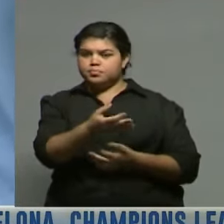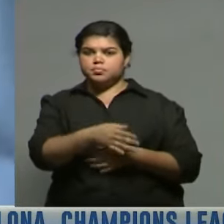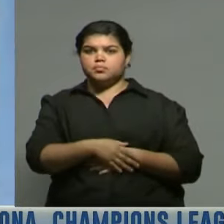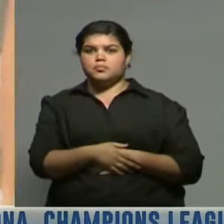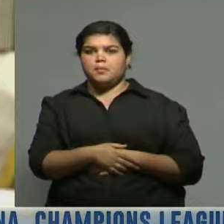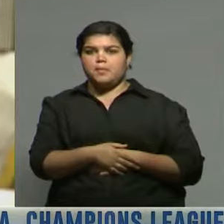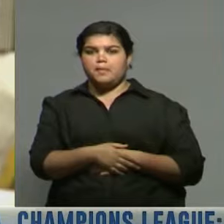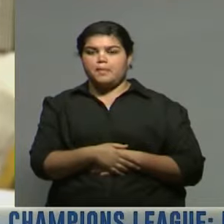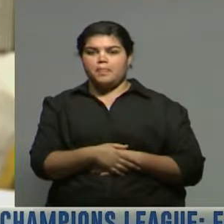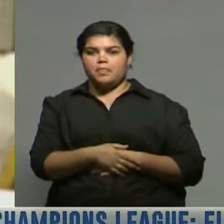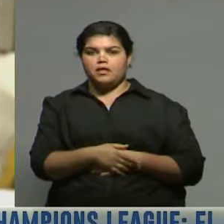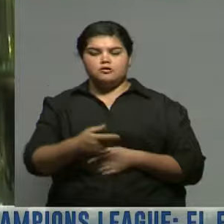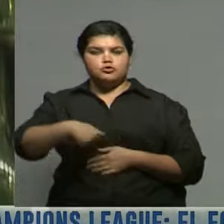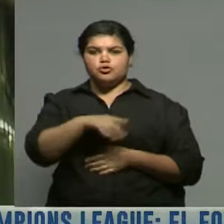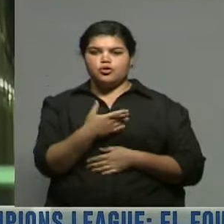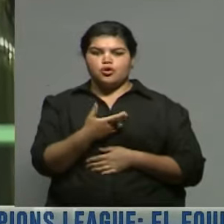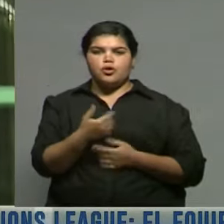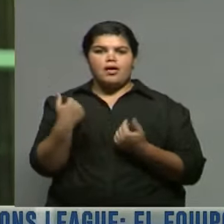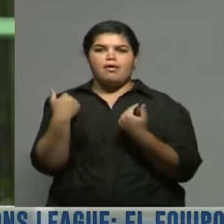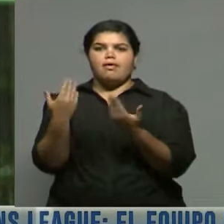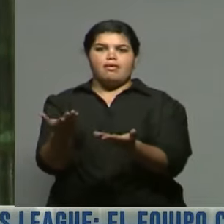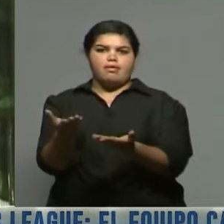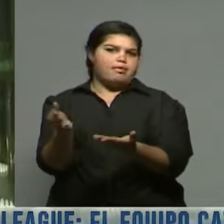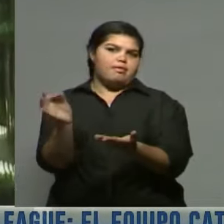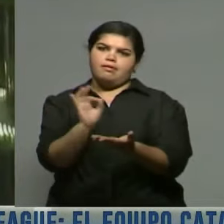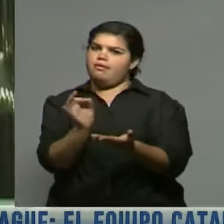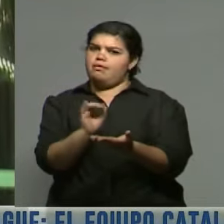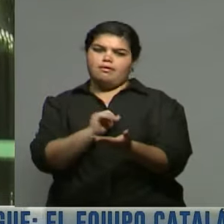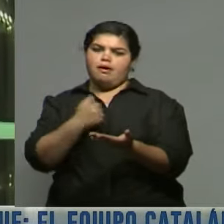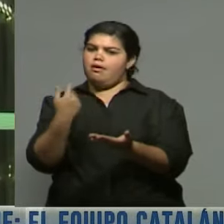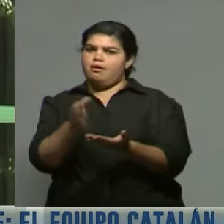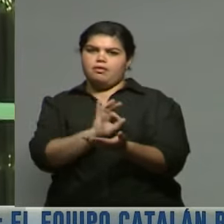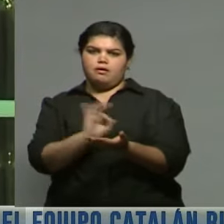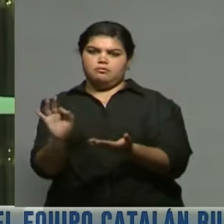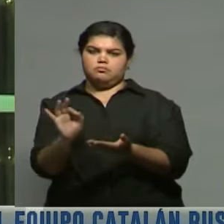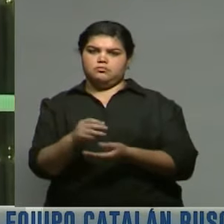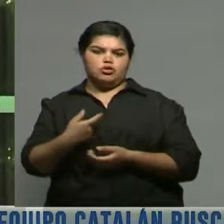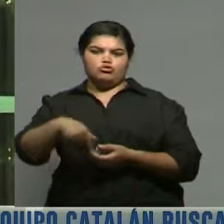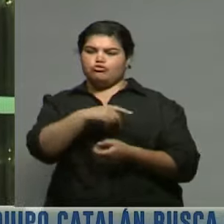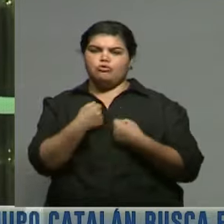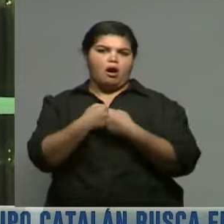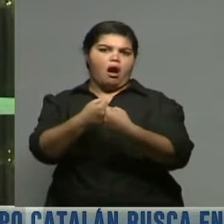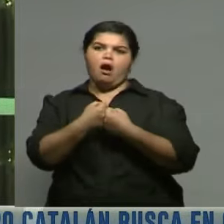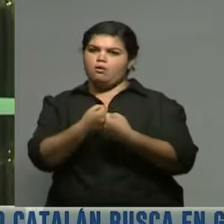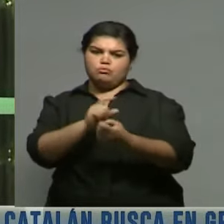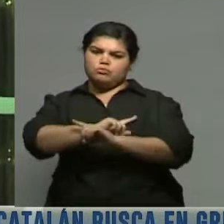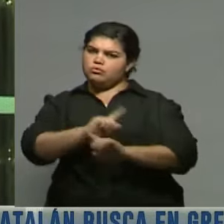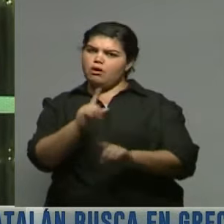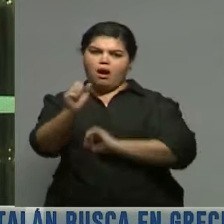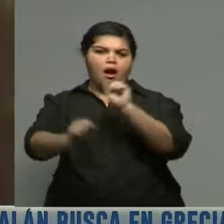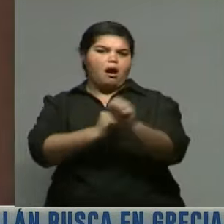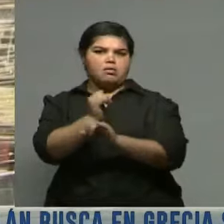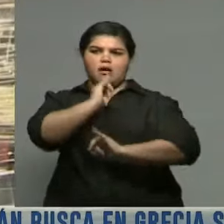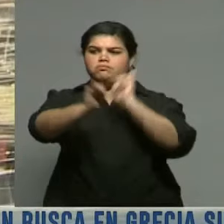No vamos a ceder ni siquiera un punto, no vamos a estar conformes hasta dar todas las